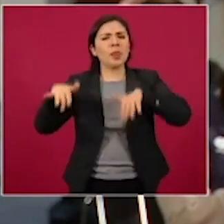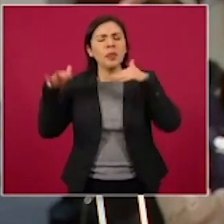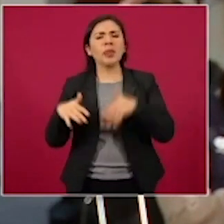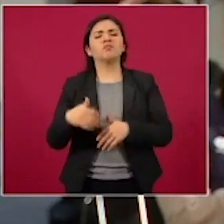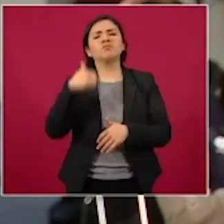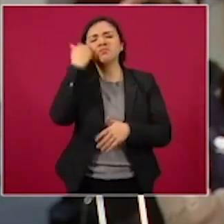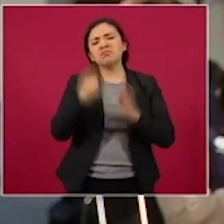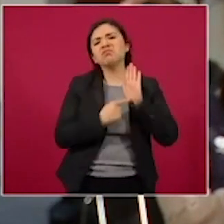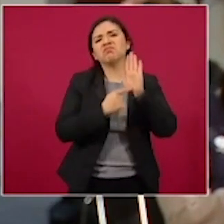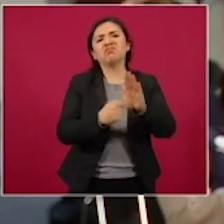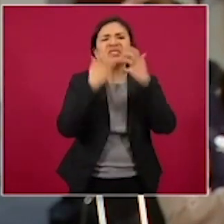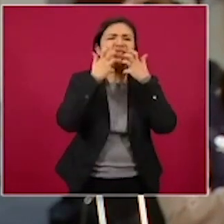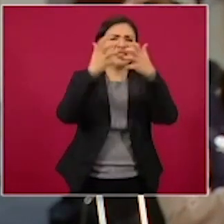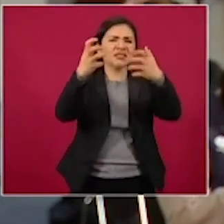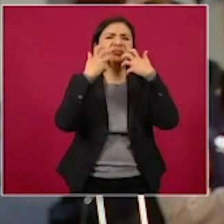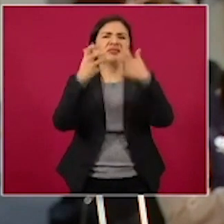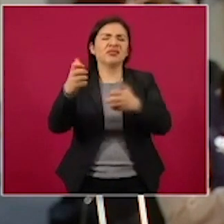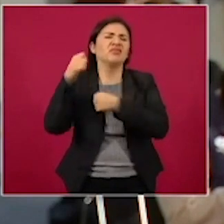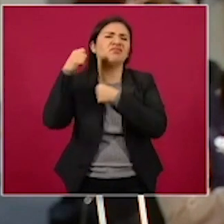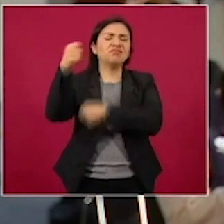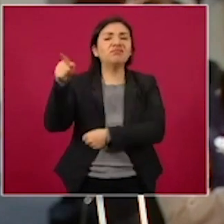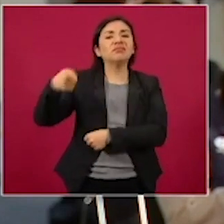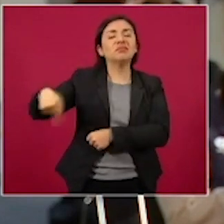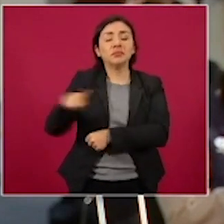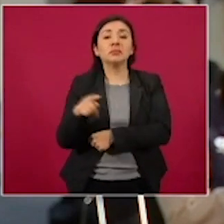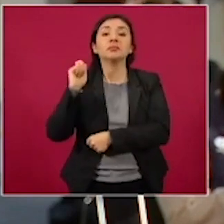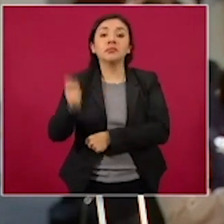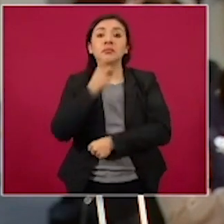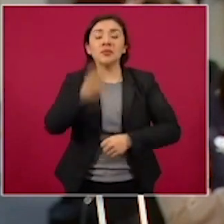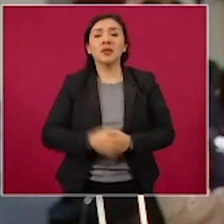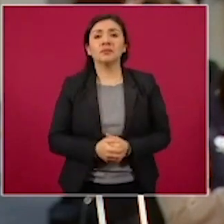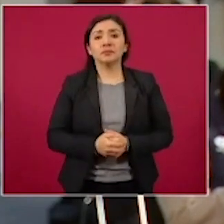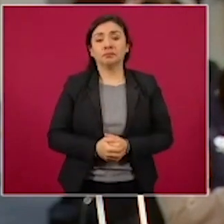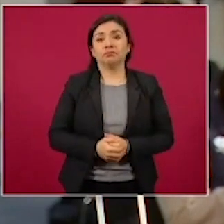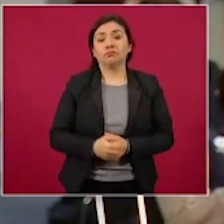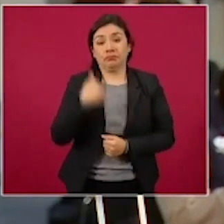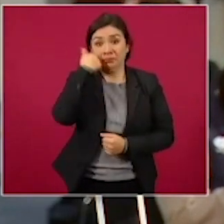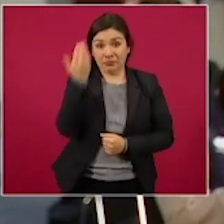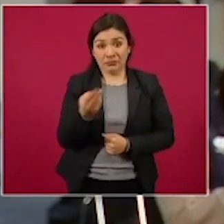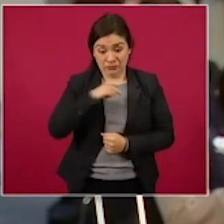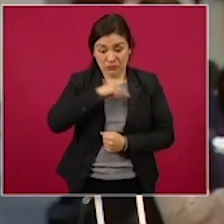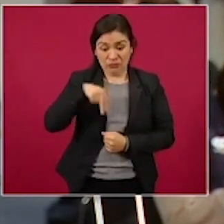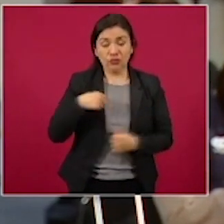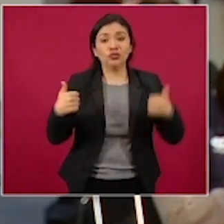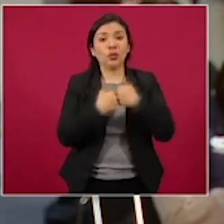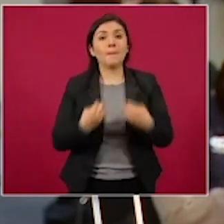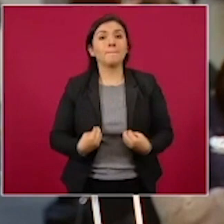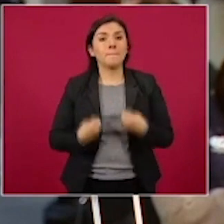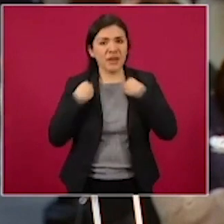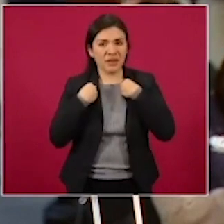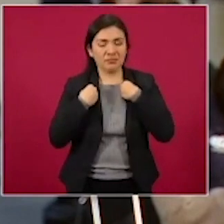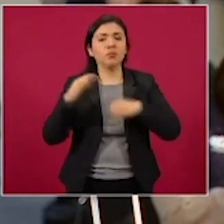cubiertas por medios de comunicación se abstuvieron de hacer preguntas al presidente andrés manuel lópez obrador el